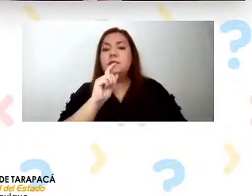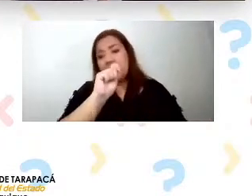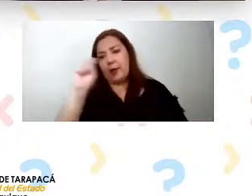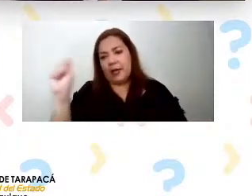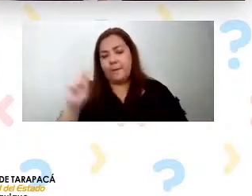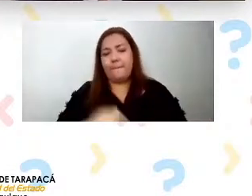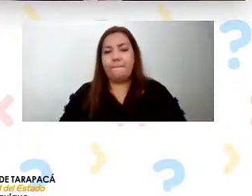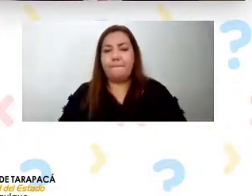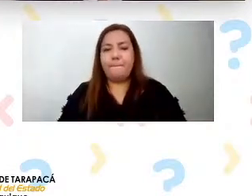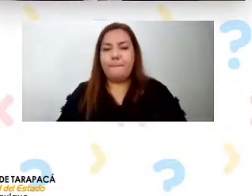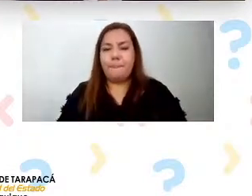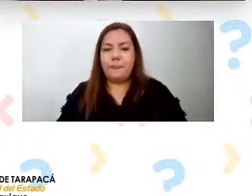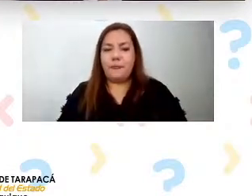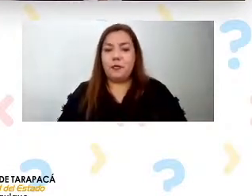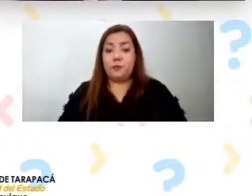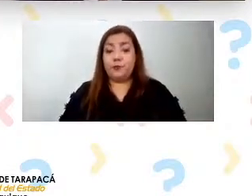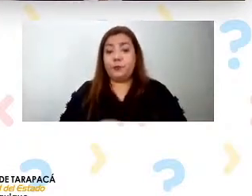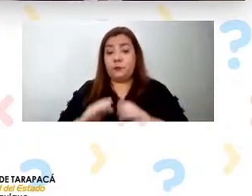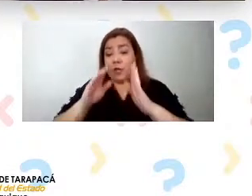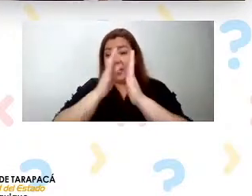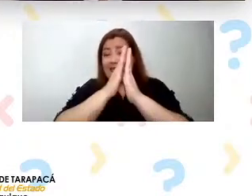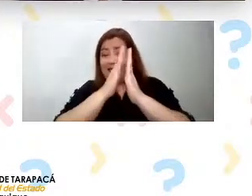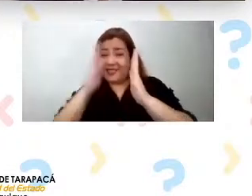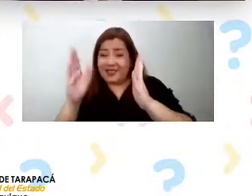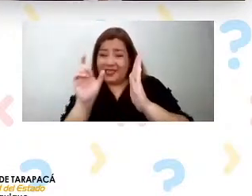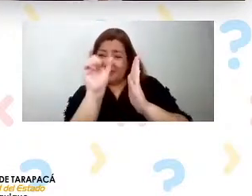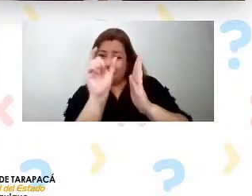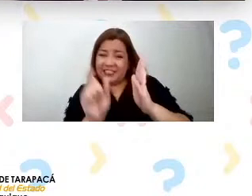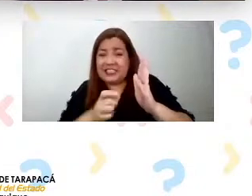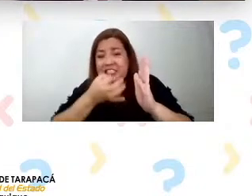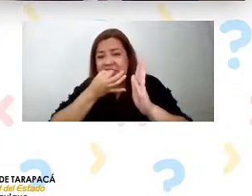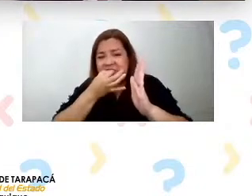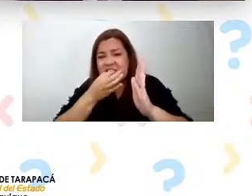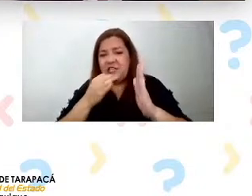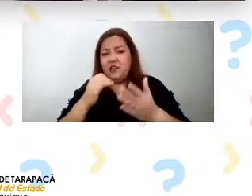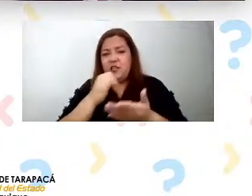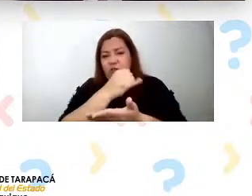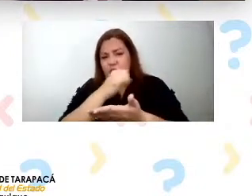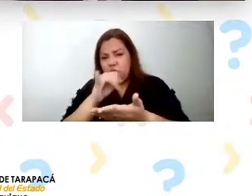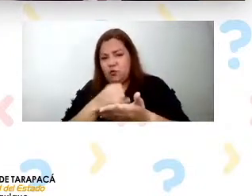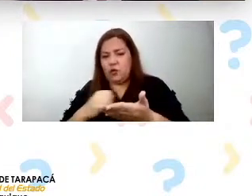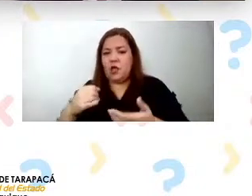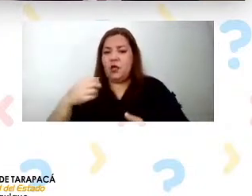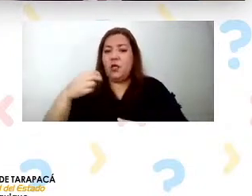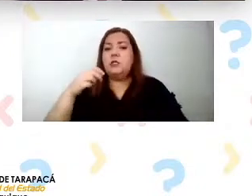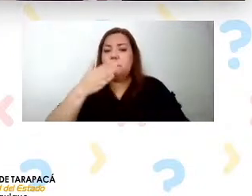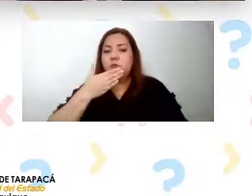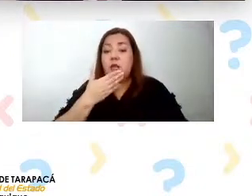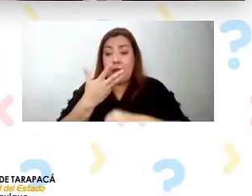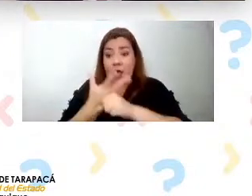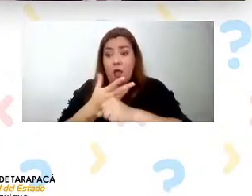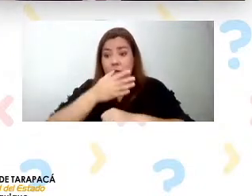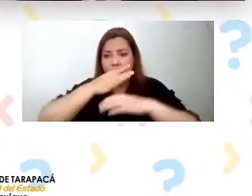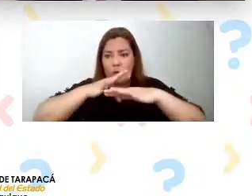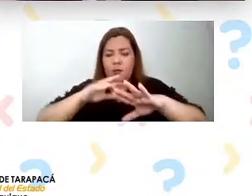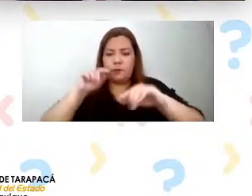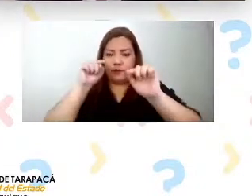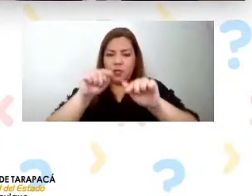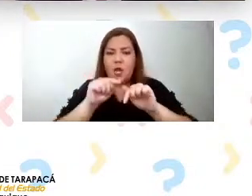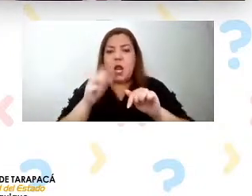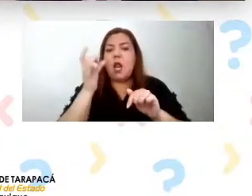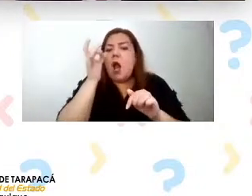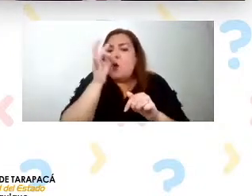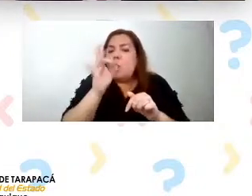En la depresión, esta es una zona hidrográfica conocida como la Gran Cuenca de la Pampa del Tamarugal. Acá las únicas